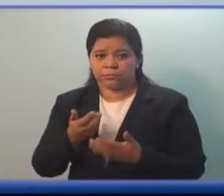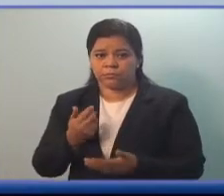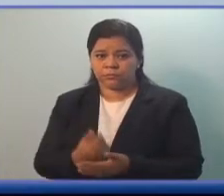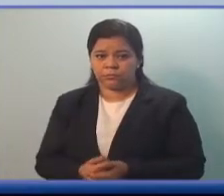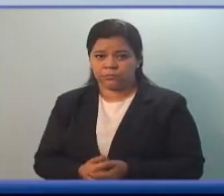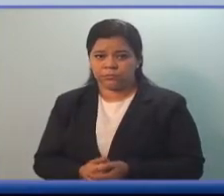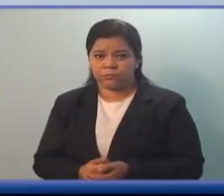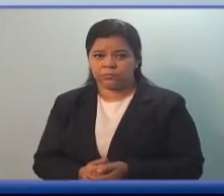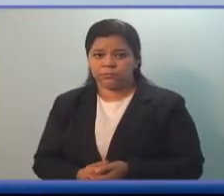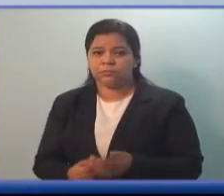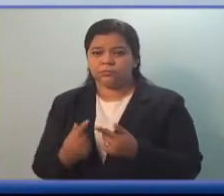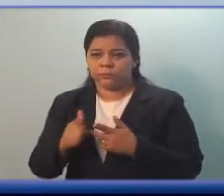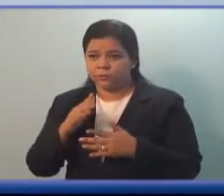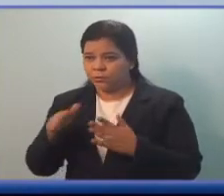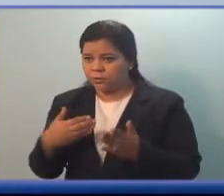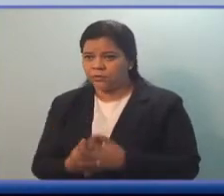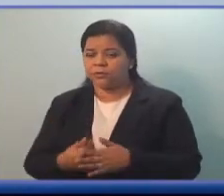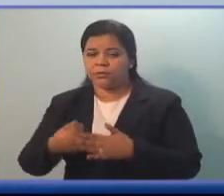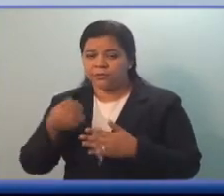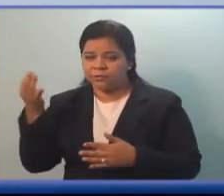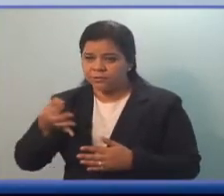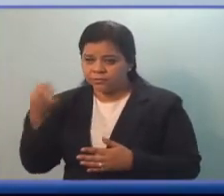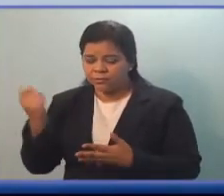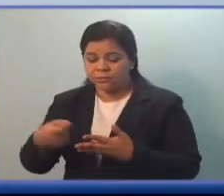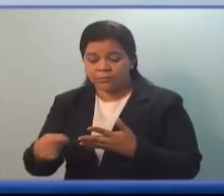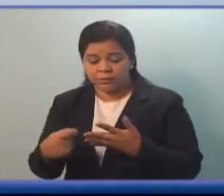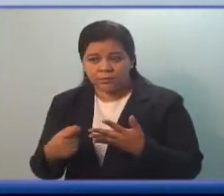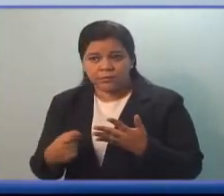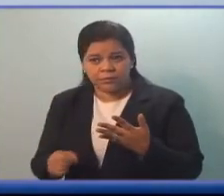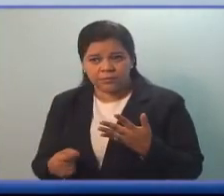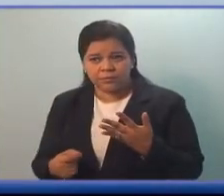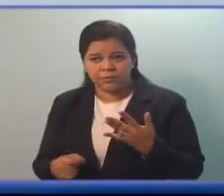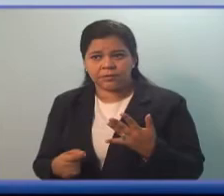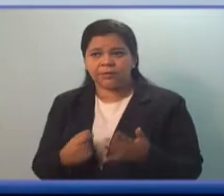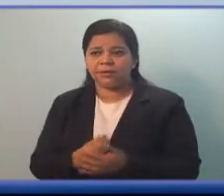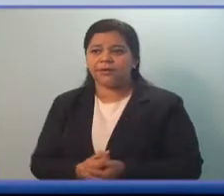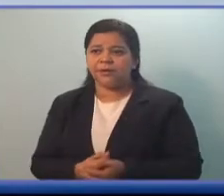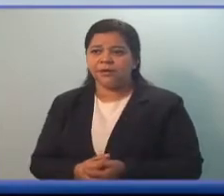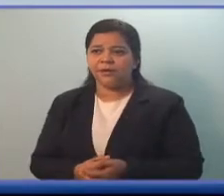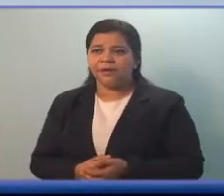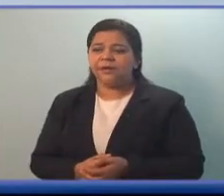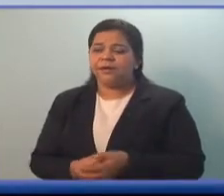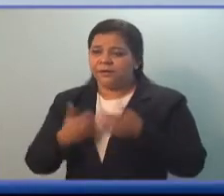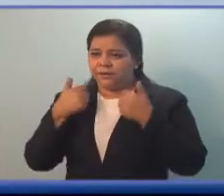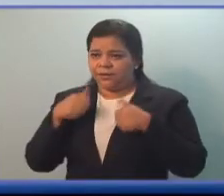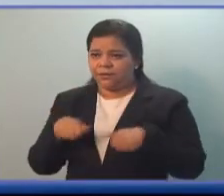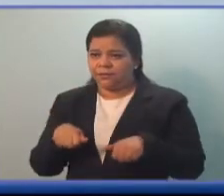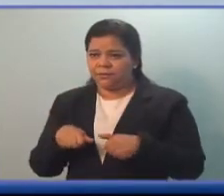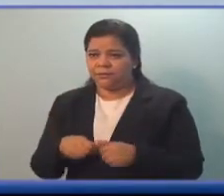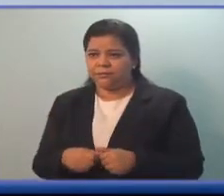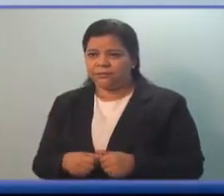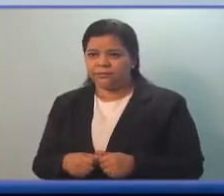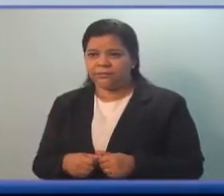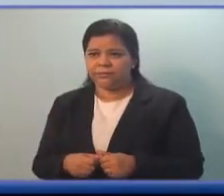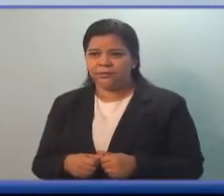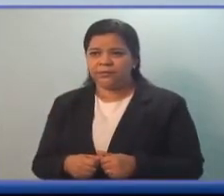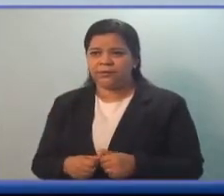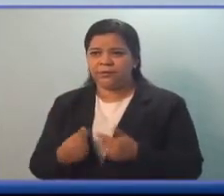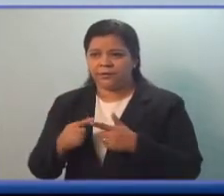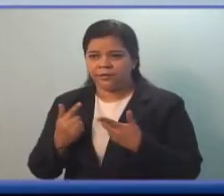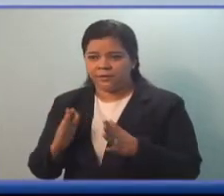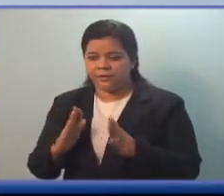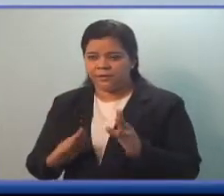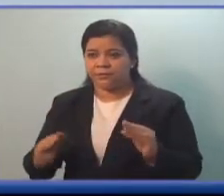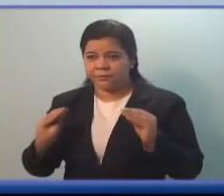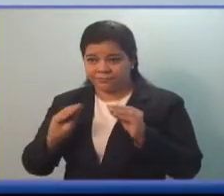que necesitan revisarse y sobre todo generar a través de promoción